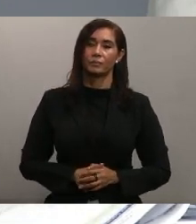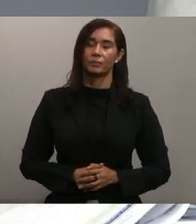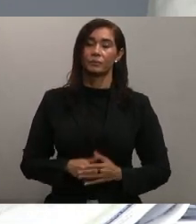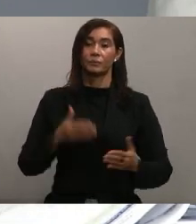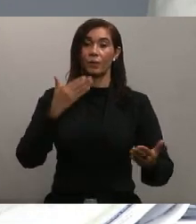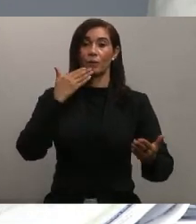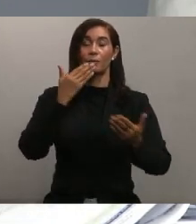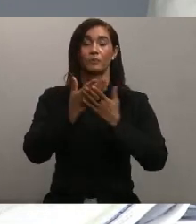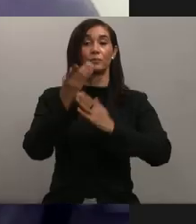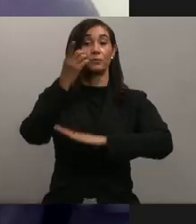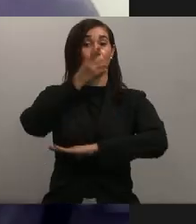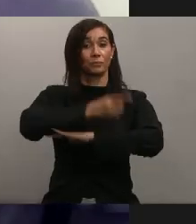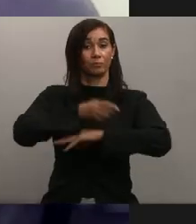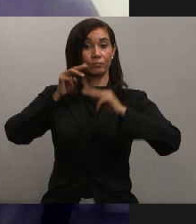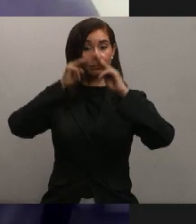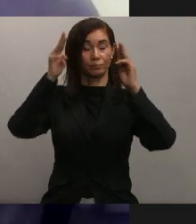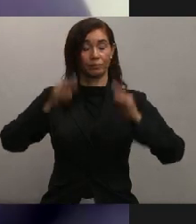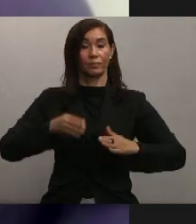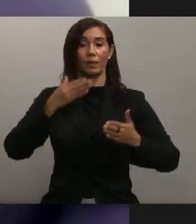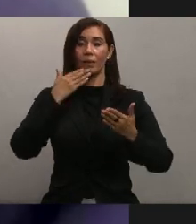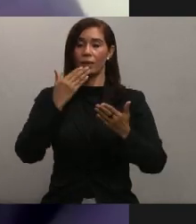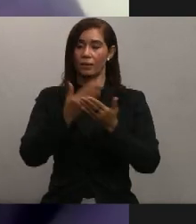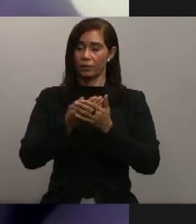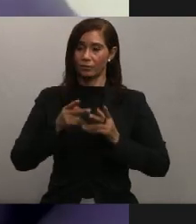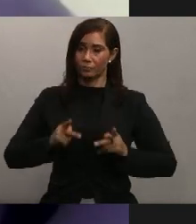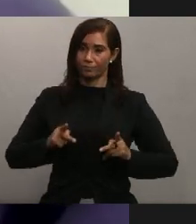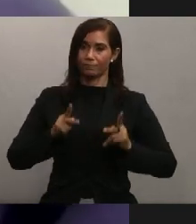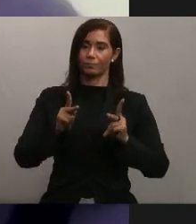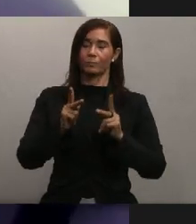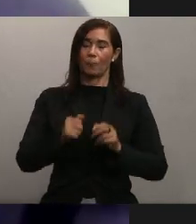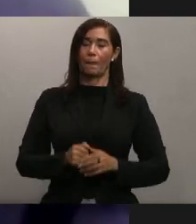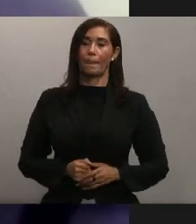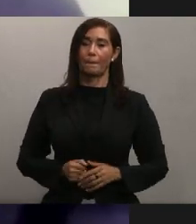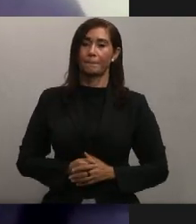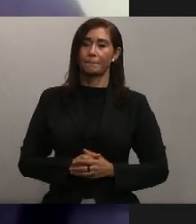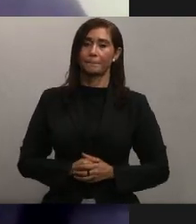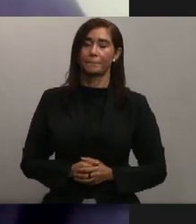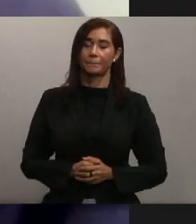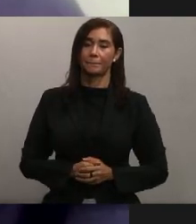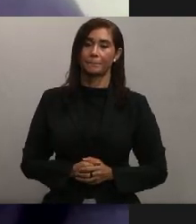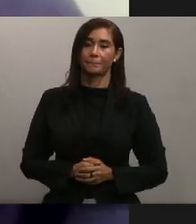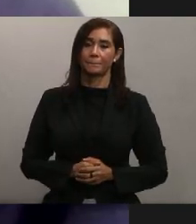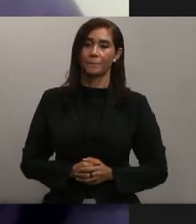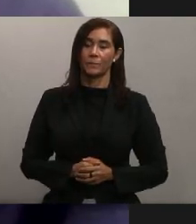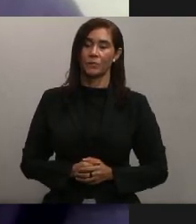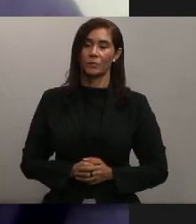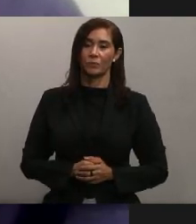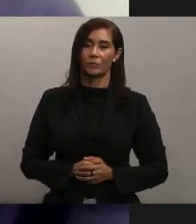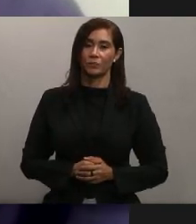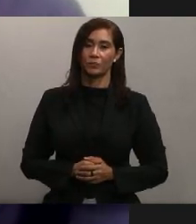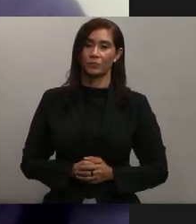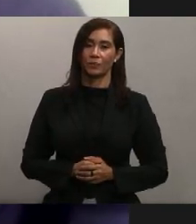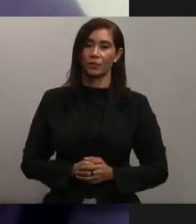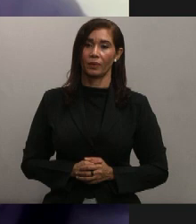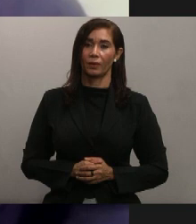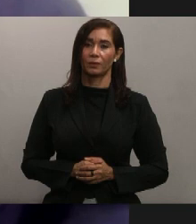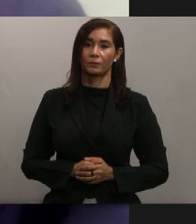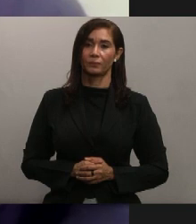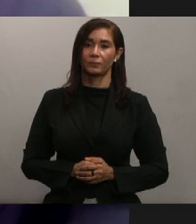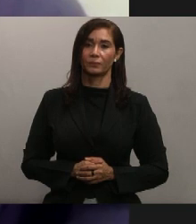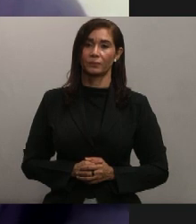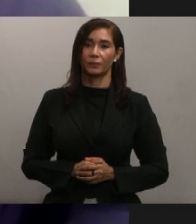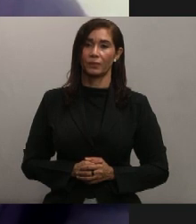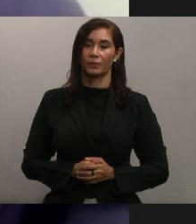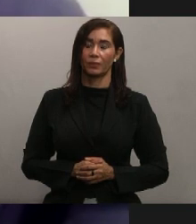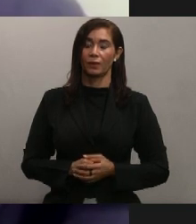Buenos días, señor ministro. Gracias por la oportunidad. Quiero aprovechar y agradecer la acogida que